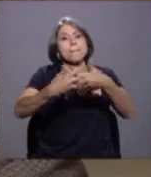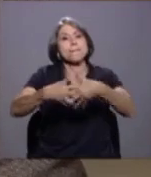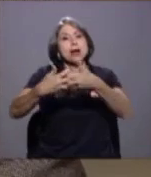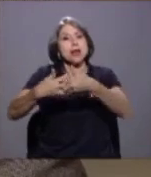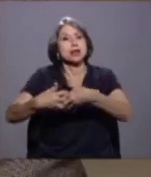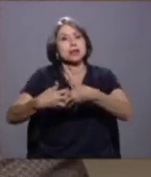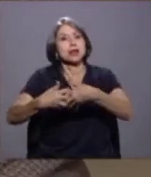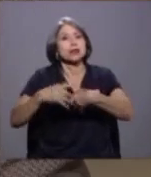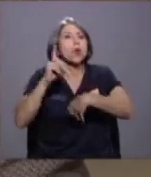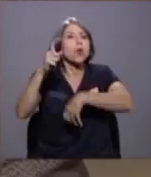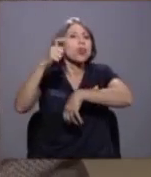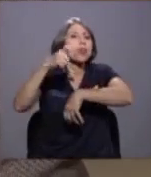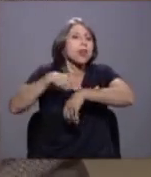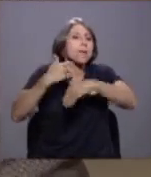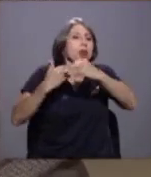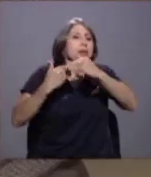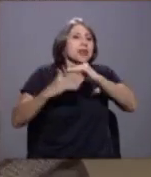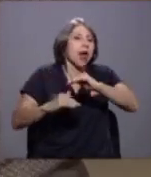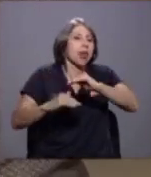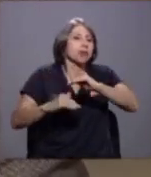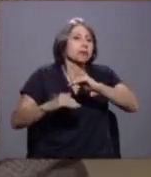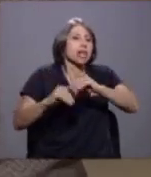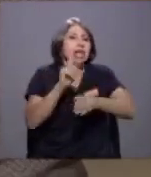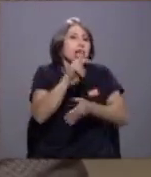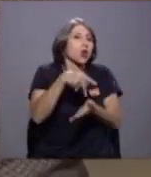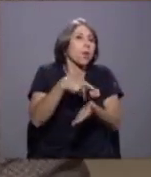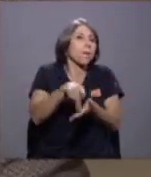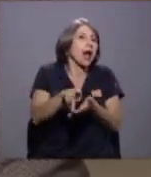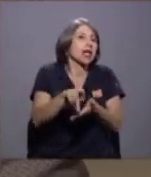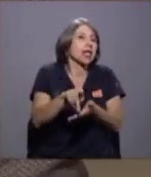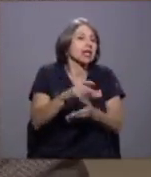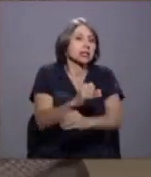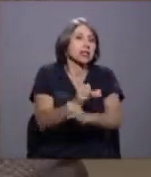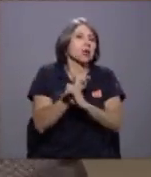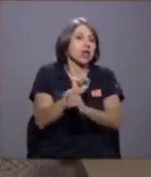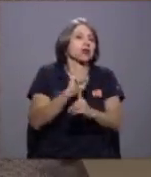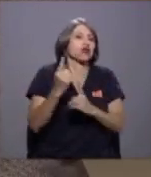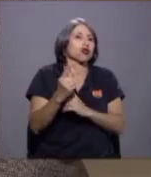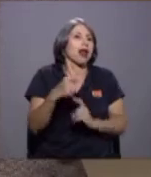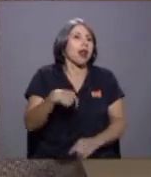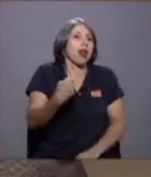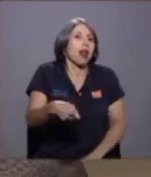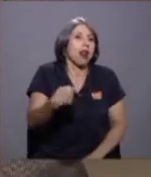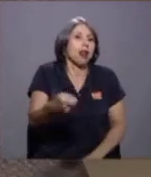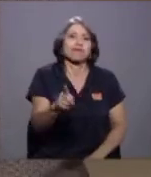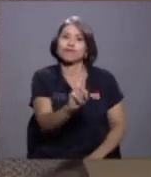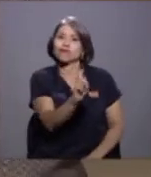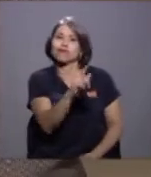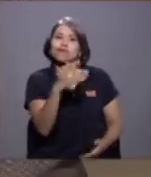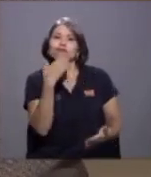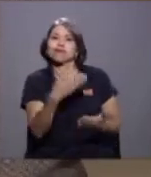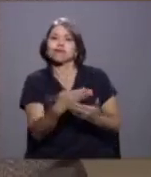por un tiempo limitado de las cuotas de la seguridad social. Le voy a decir por qué. Porque si no hacemos algo